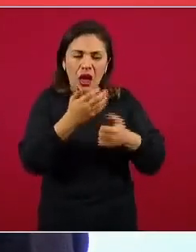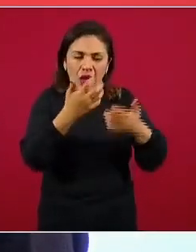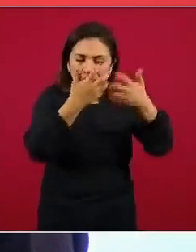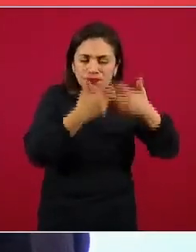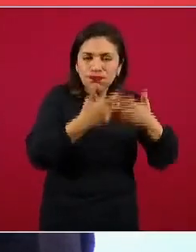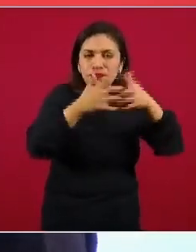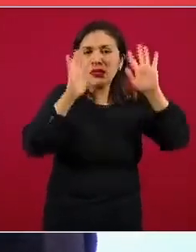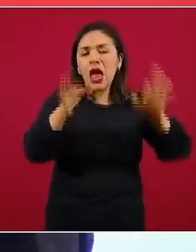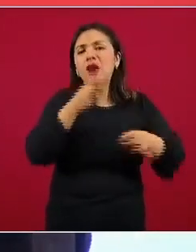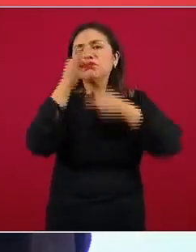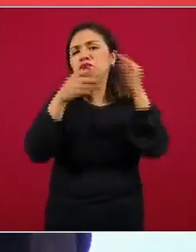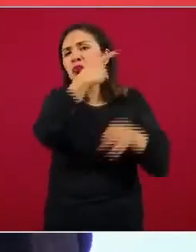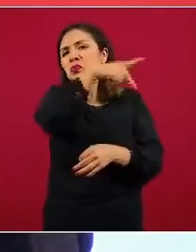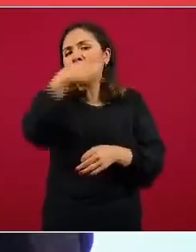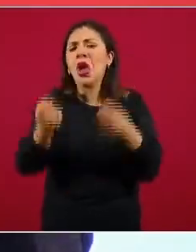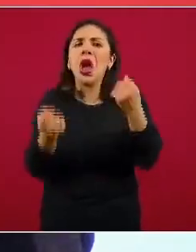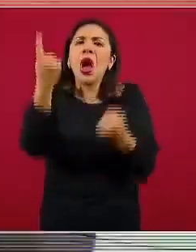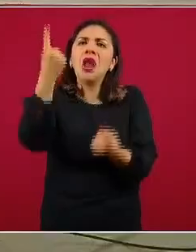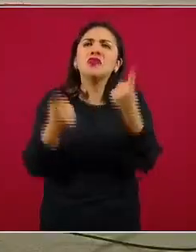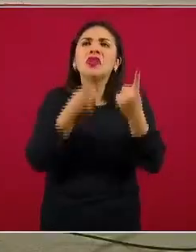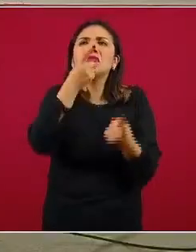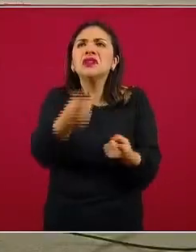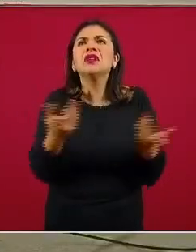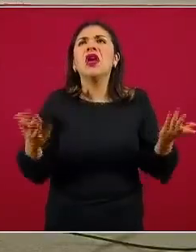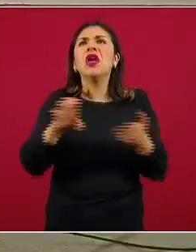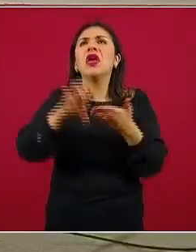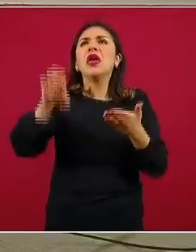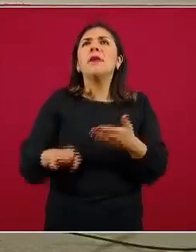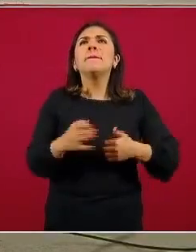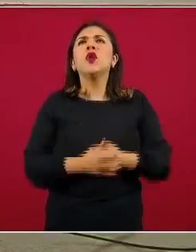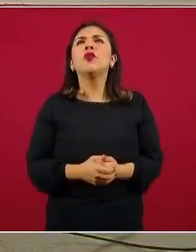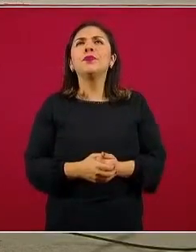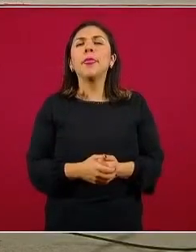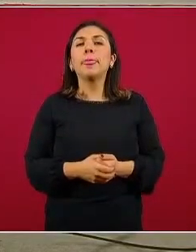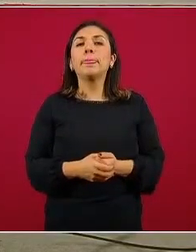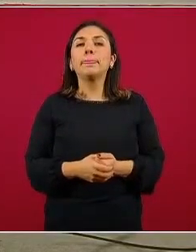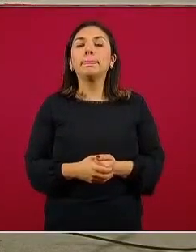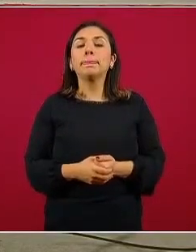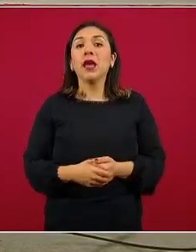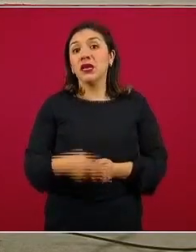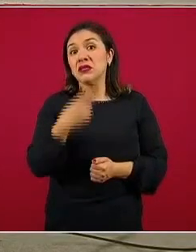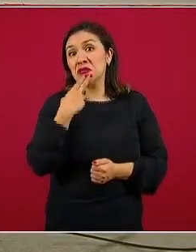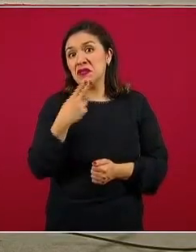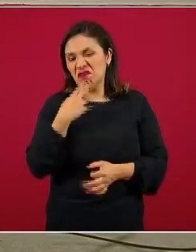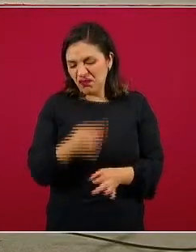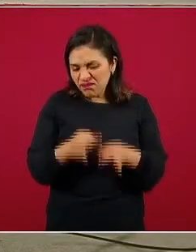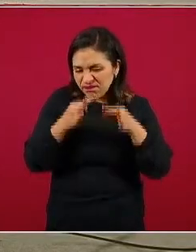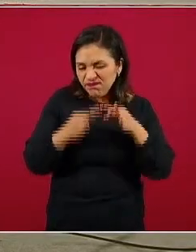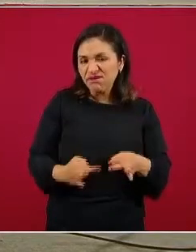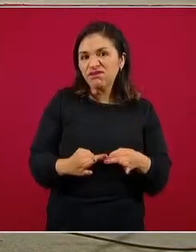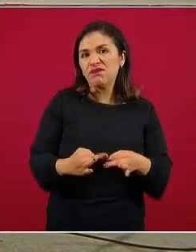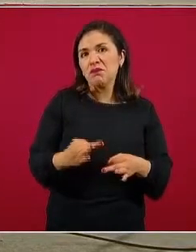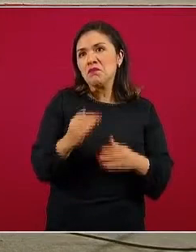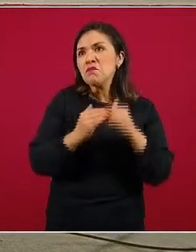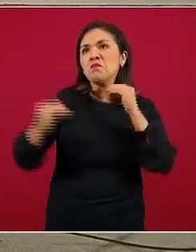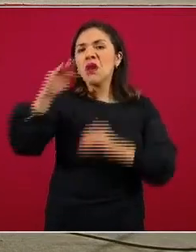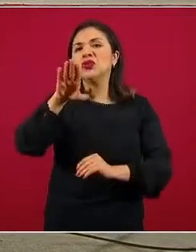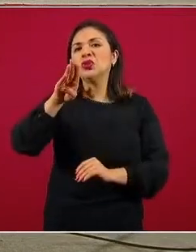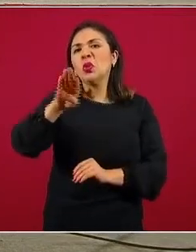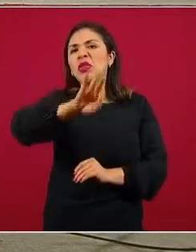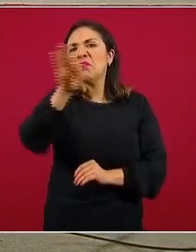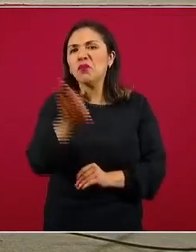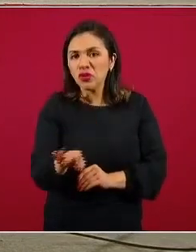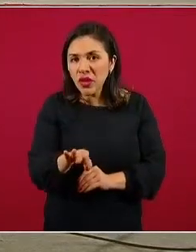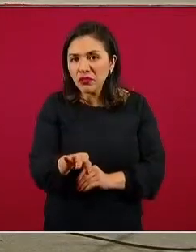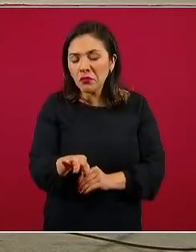han emitido. Algunas han hablado de en su momento eficacias del arriba del